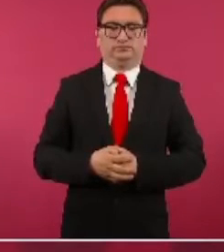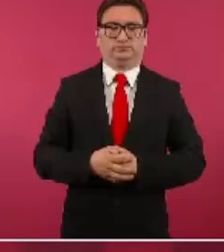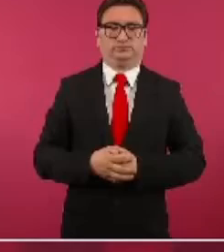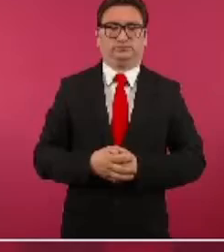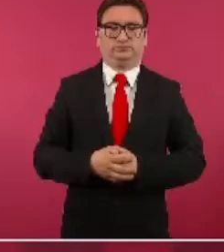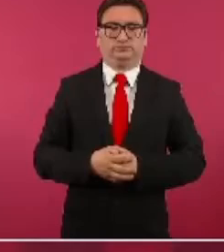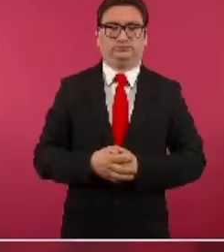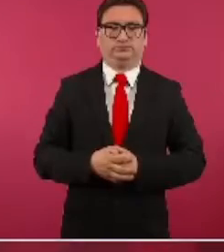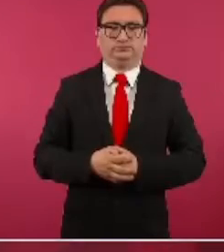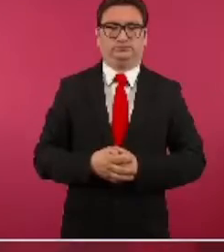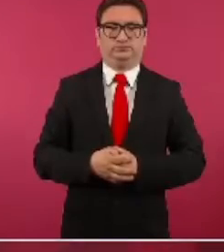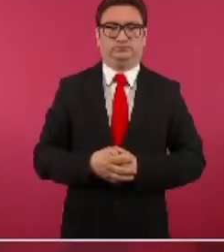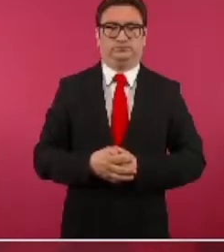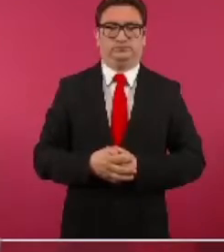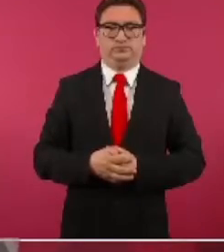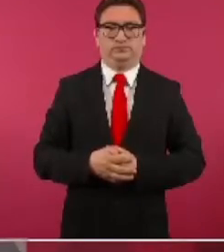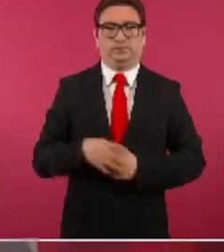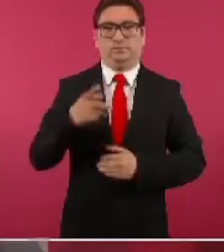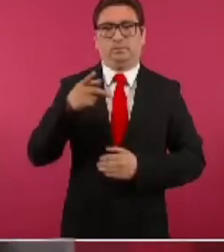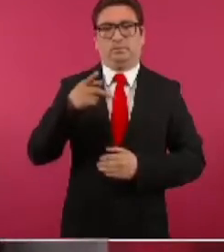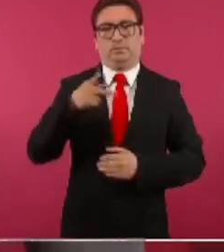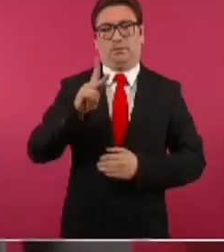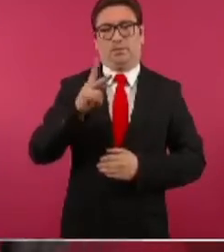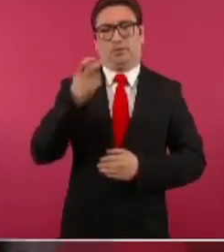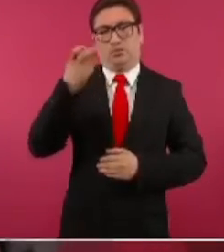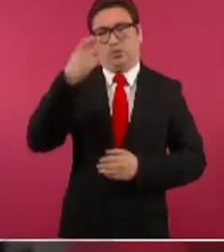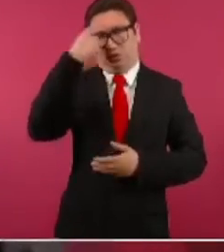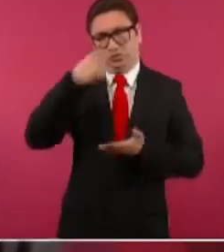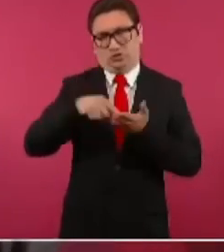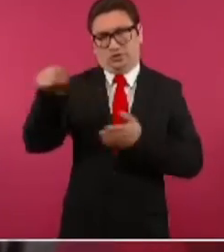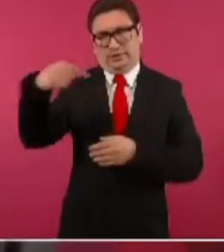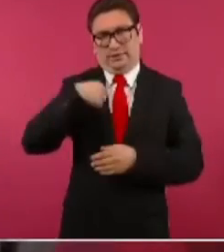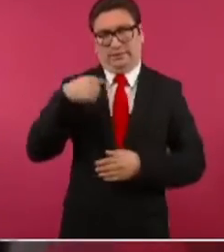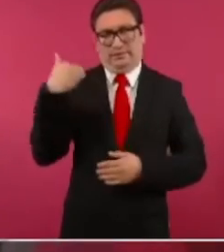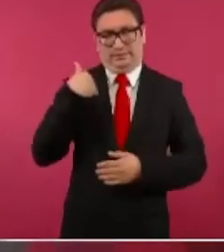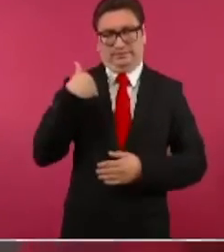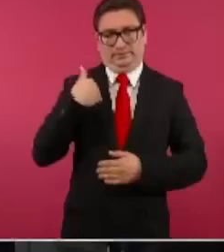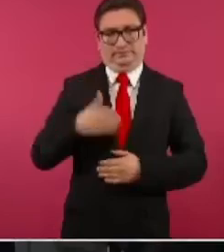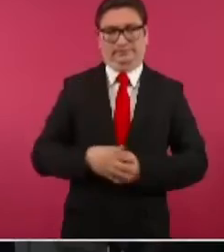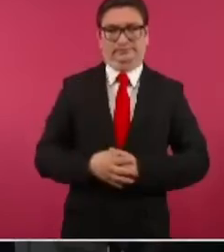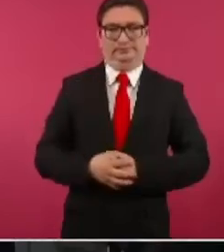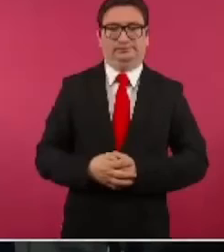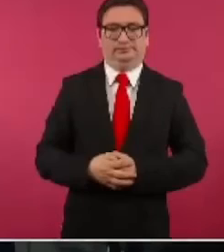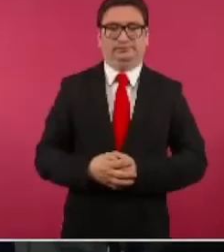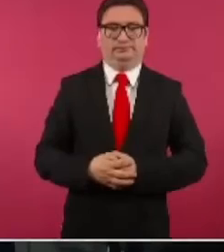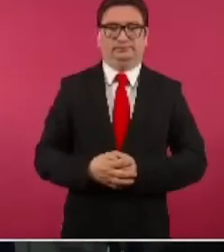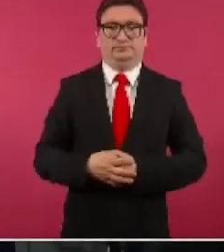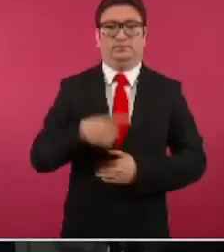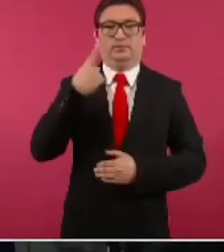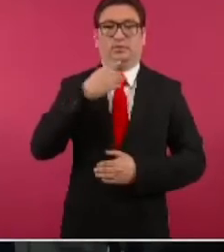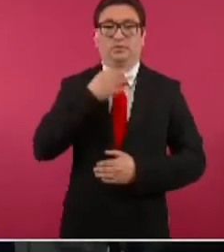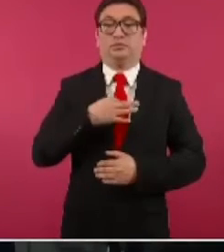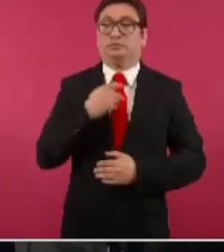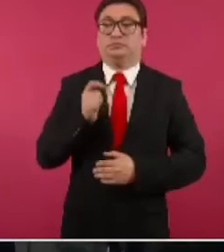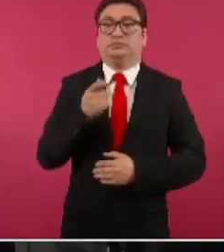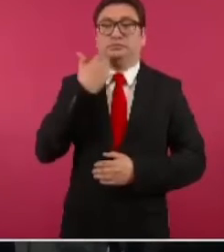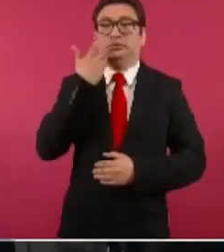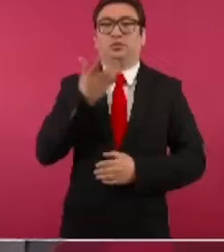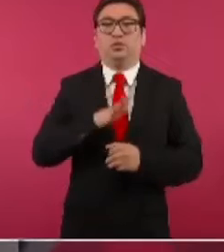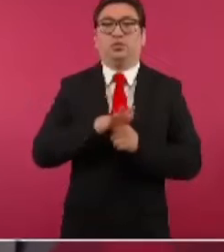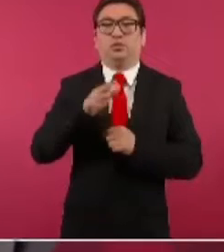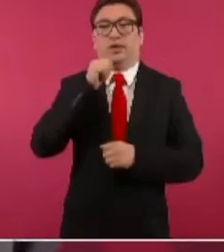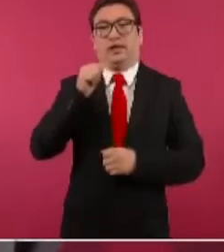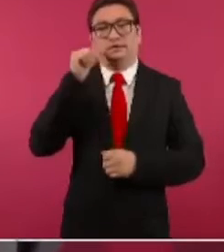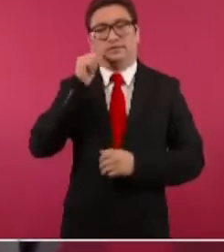pero yo creo que para eso me anda buscando, Ya lo para hicieron informarme, oficial. y quería hacerlo ayer,